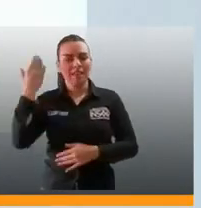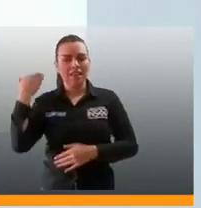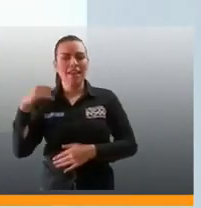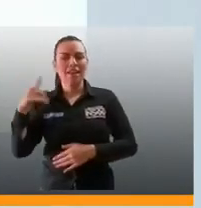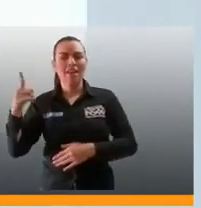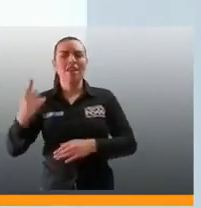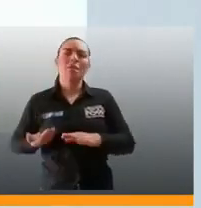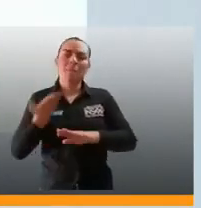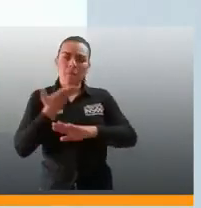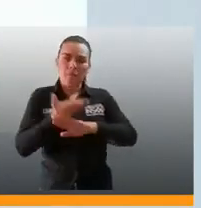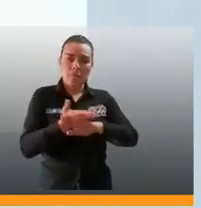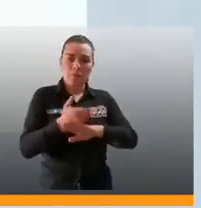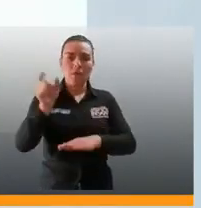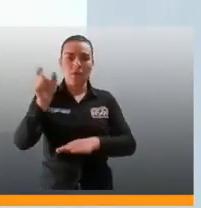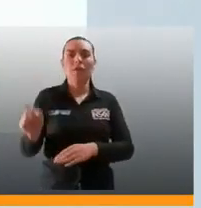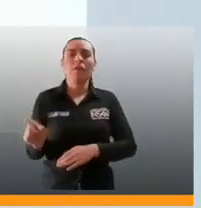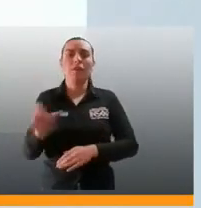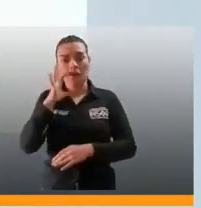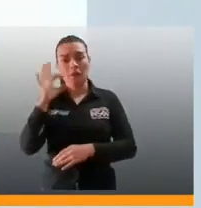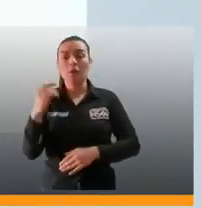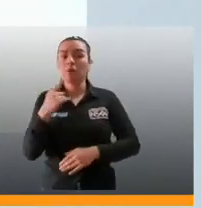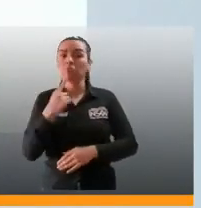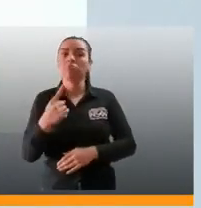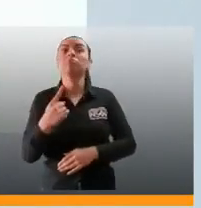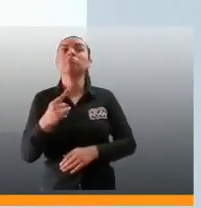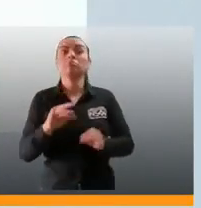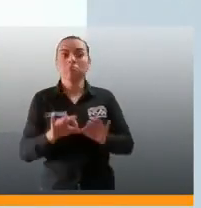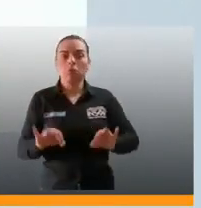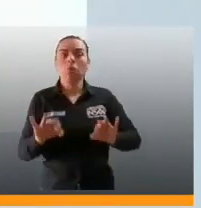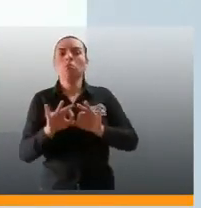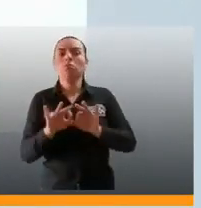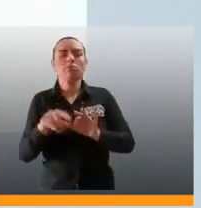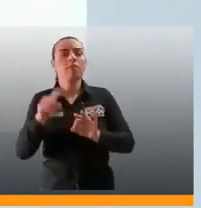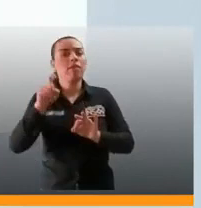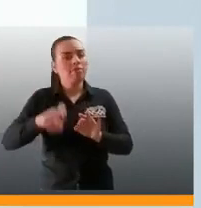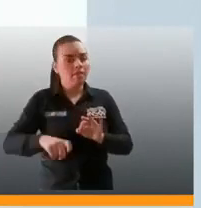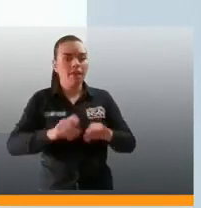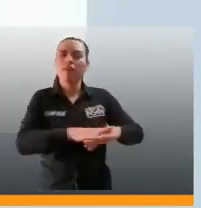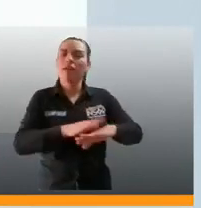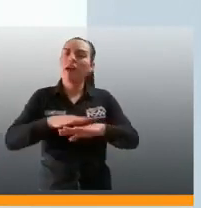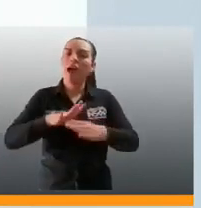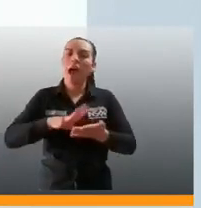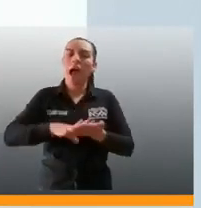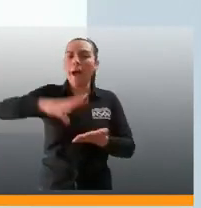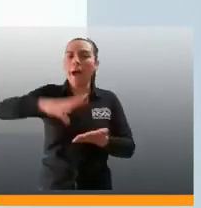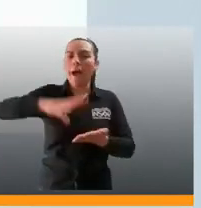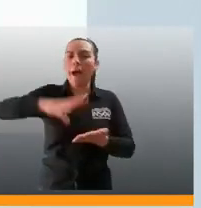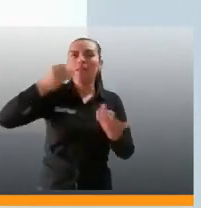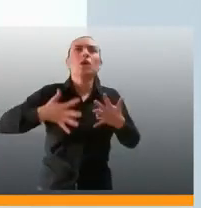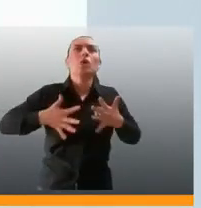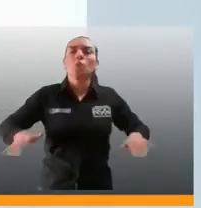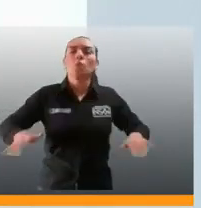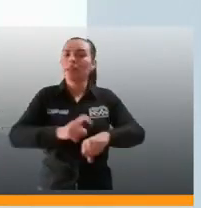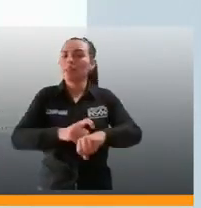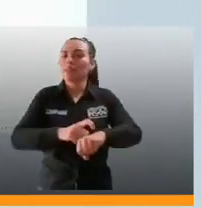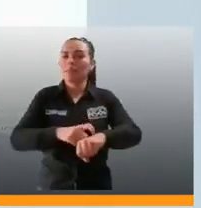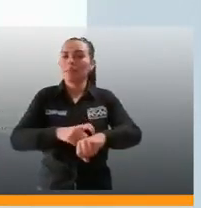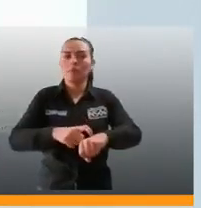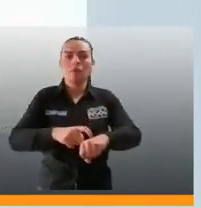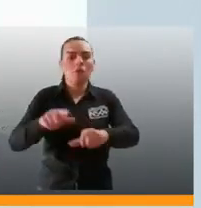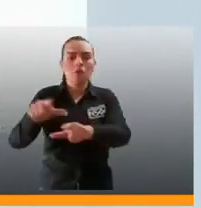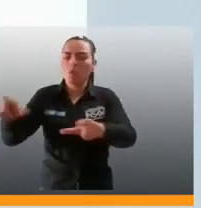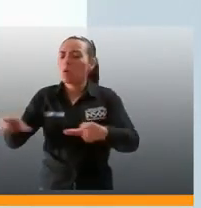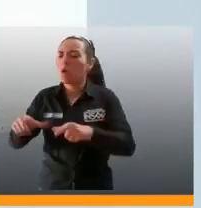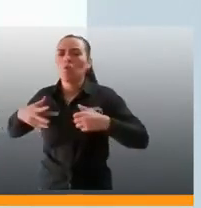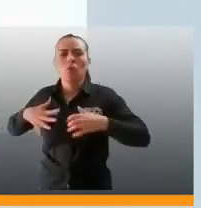Burgules, quien dice que, pues, estamos llamados a aprender en cualquier momento, y desde cualquier lugar, a